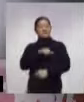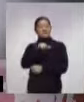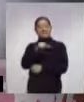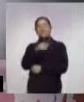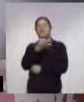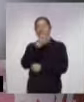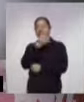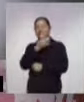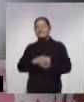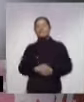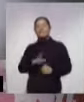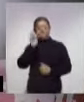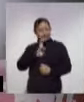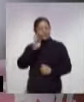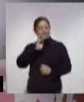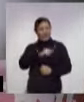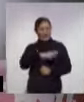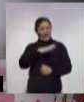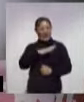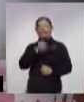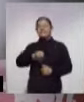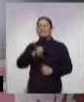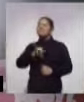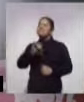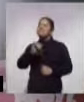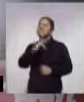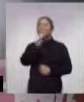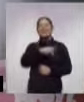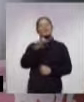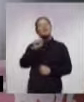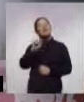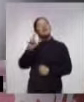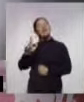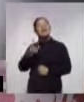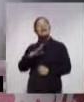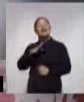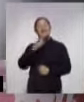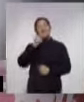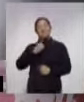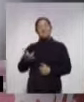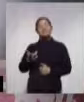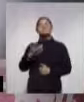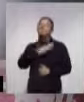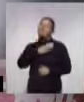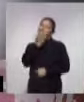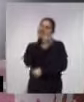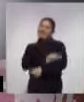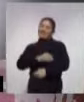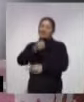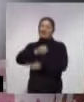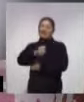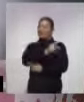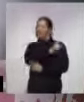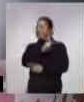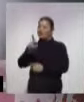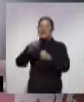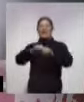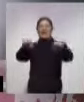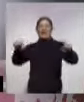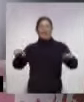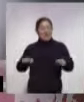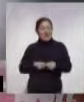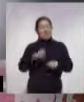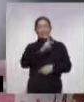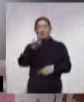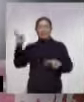16 minutos. Déjeme ver si tengo ya algunos saludos. Sí, Carla Soar Lira nos dice, buenas tardes, saludos a todo el equipo, al